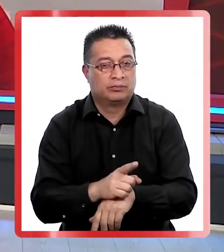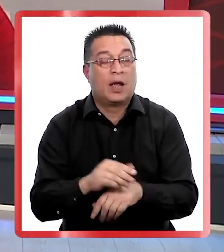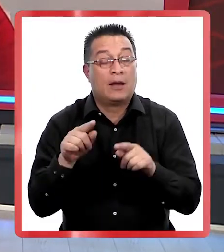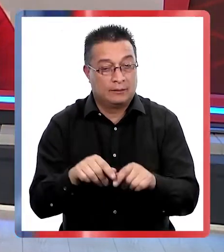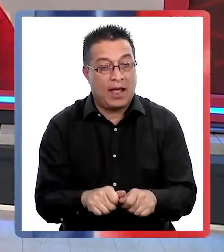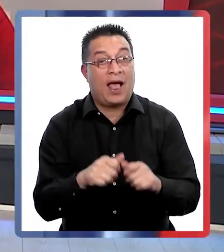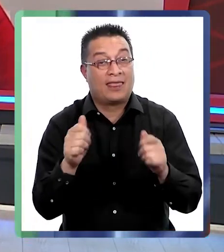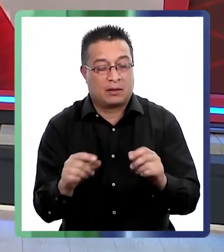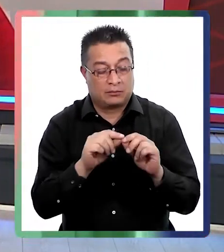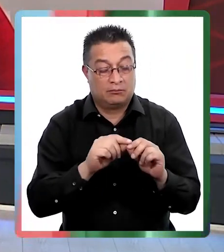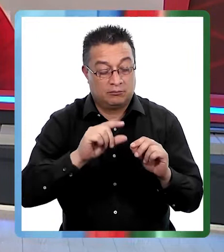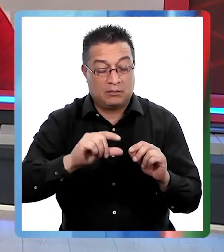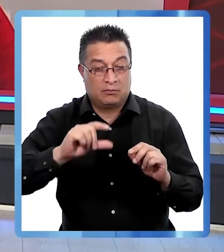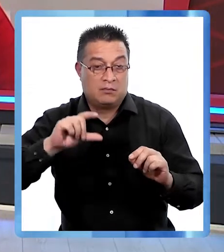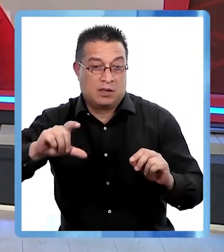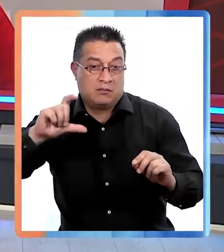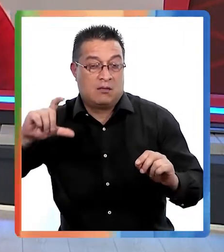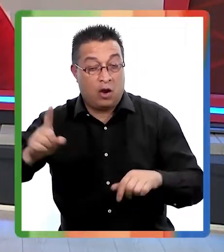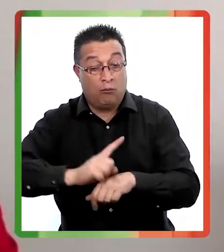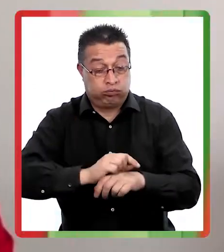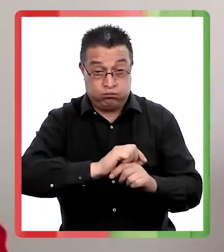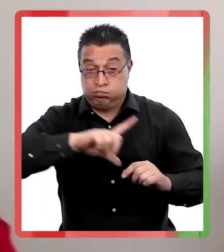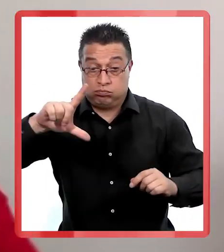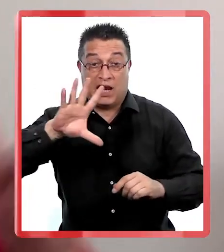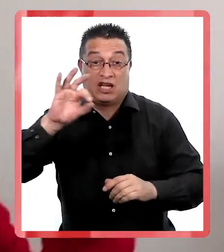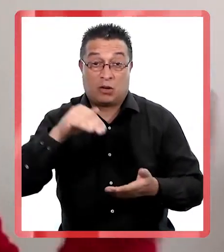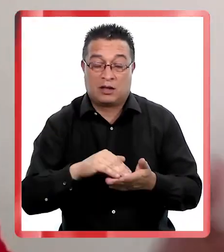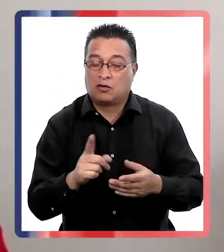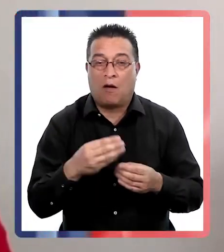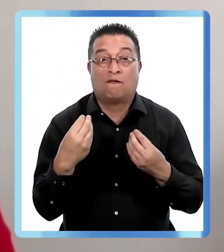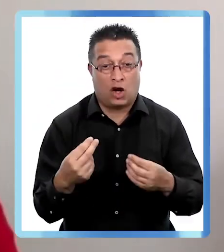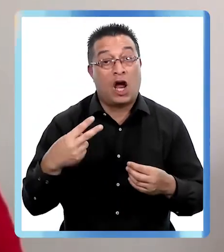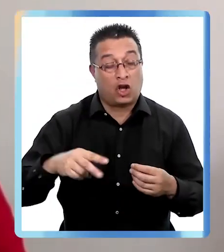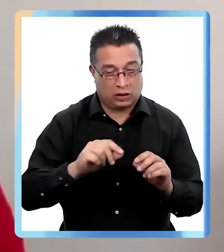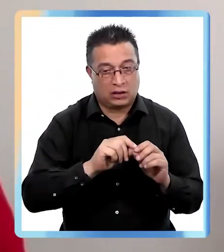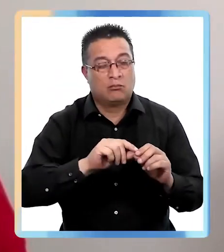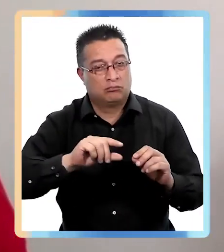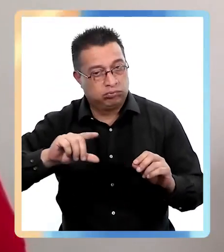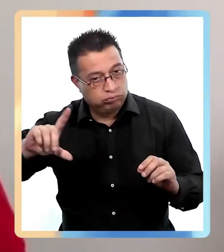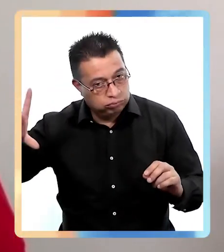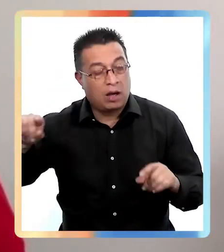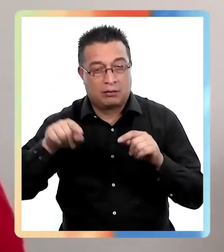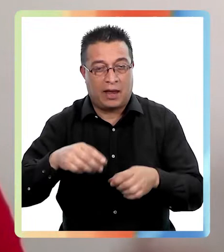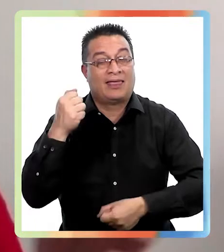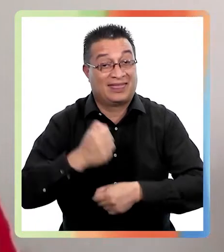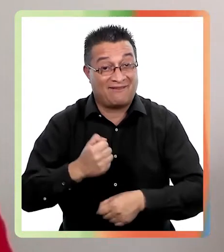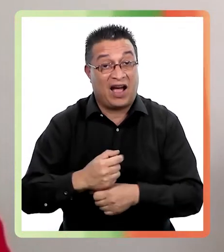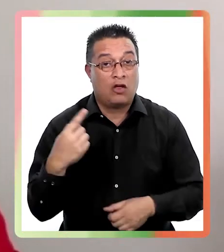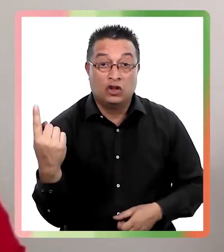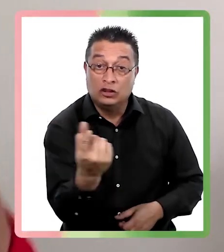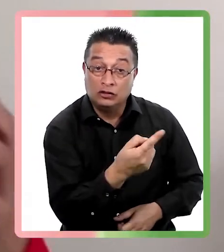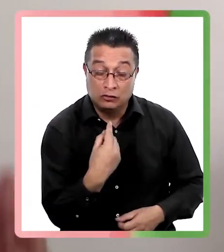vamos a hacer con la gradualidad necesaria para que efectivamente esto, que es una buena noticia para las trabajadoras y trabajadores,